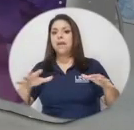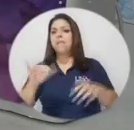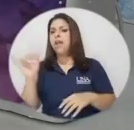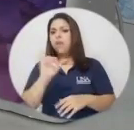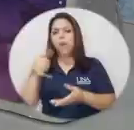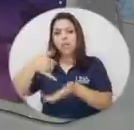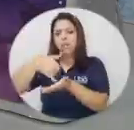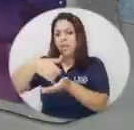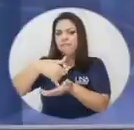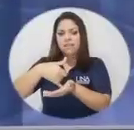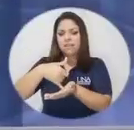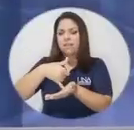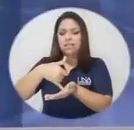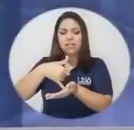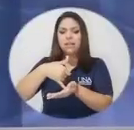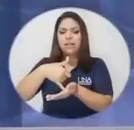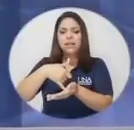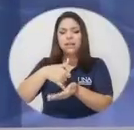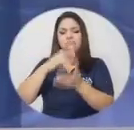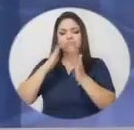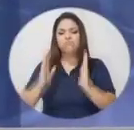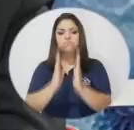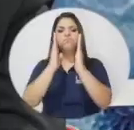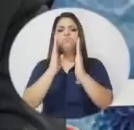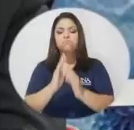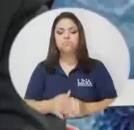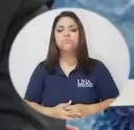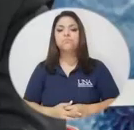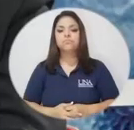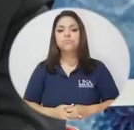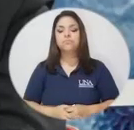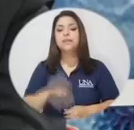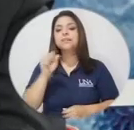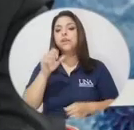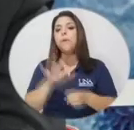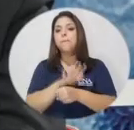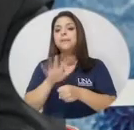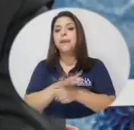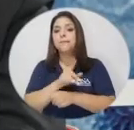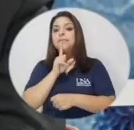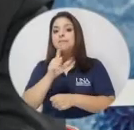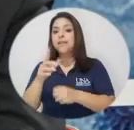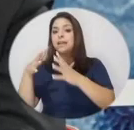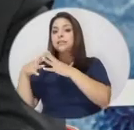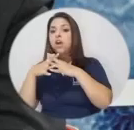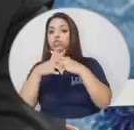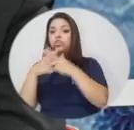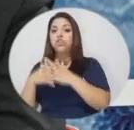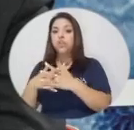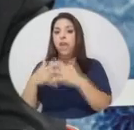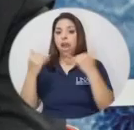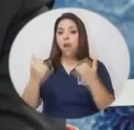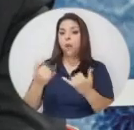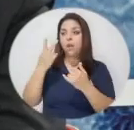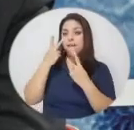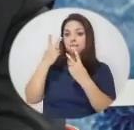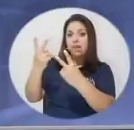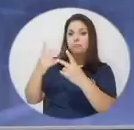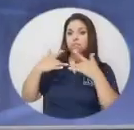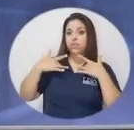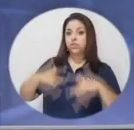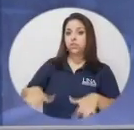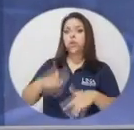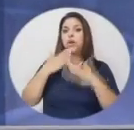sus debilidades y que de cara a la elección cobraron un interés muy particular. Completamente. Los Estados Unidos lo vemos al desnudo gracias a la